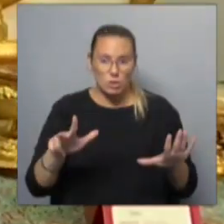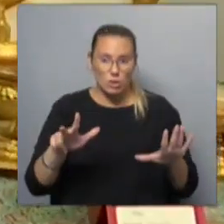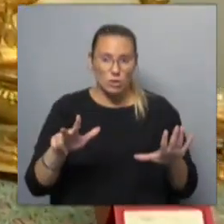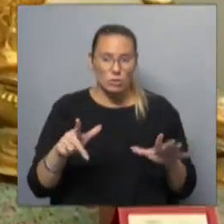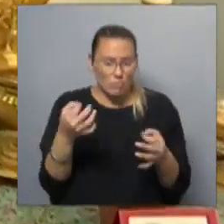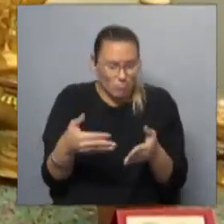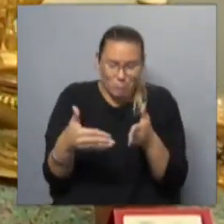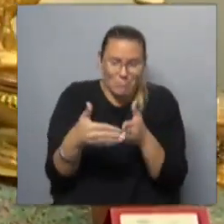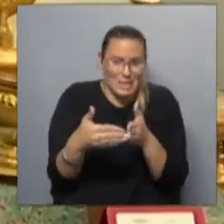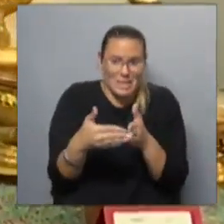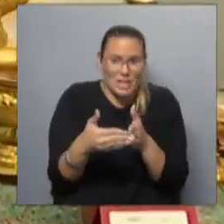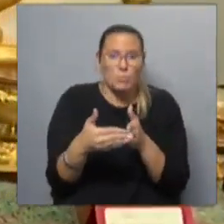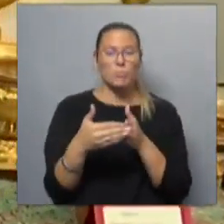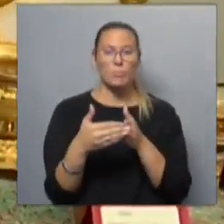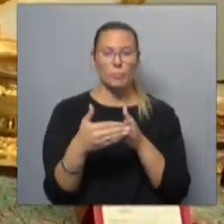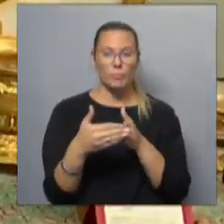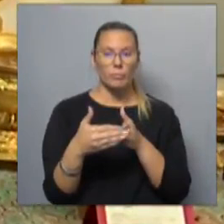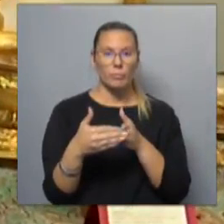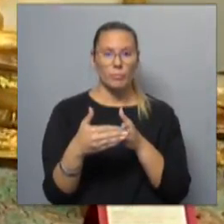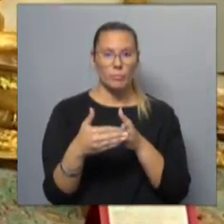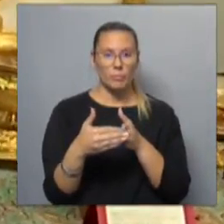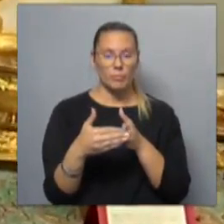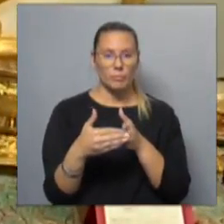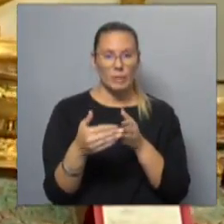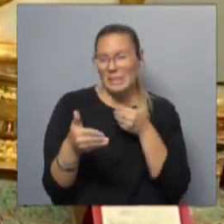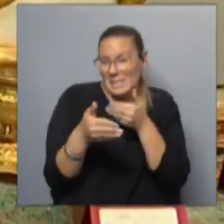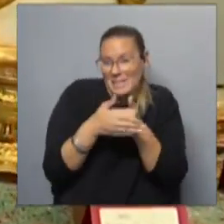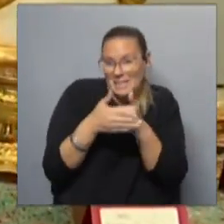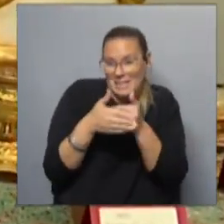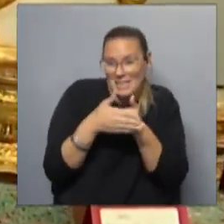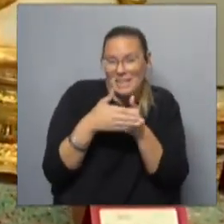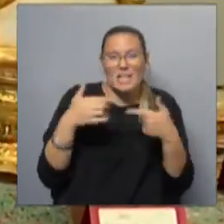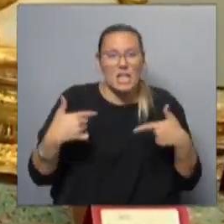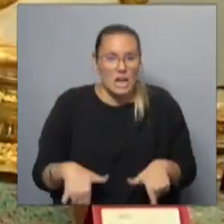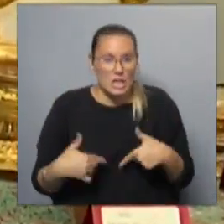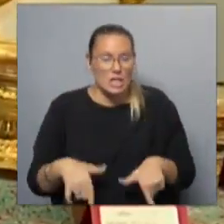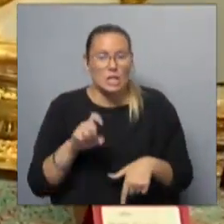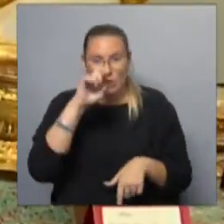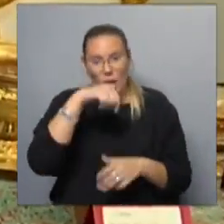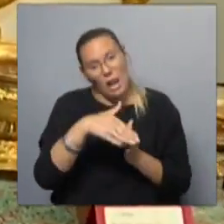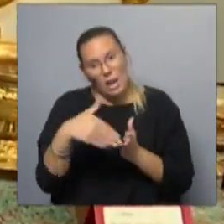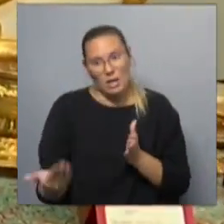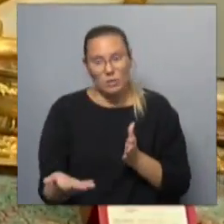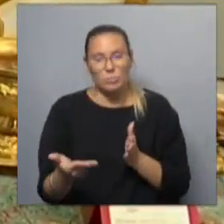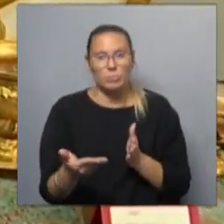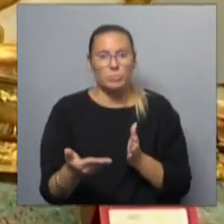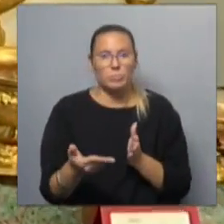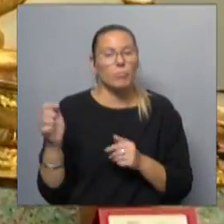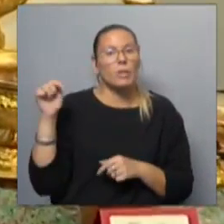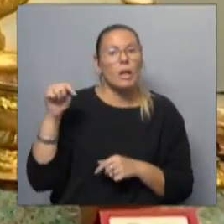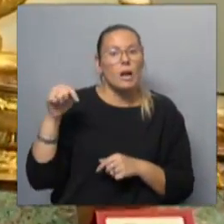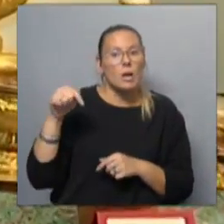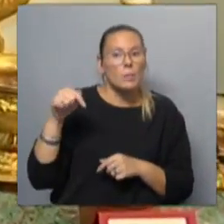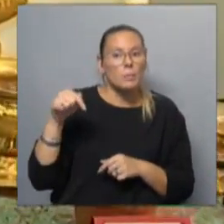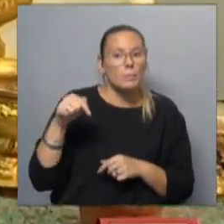en la esquina, casi en la esquina, acá de, muy cerquita de la Intendencia de Montevideo, al lado. Y me vine